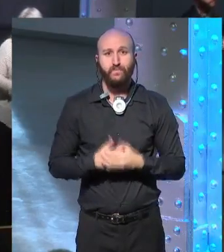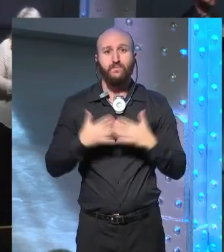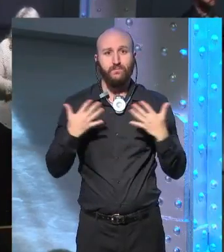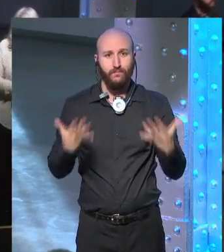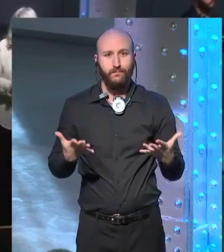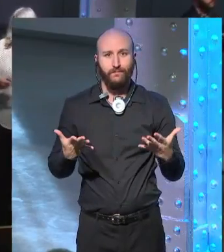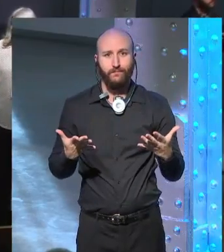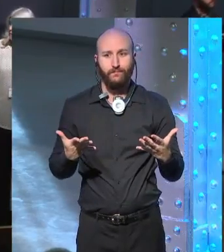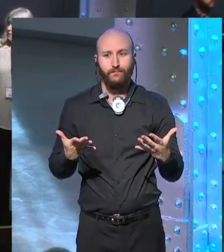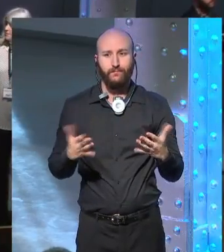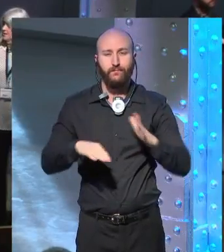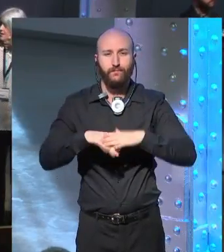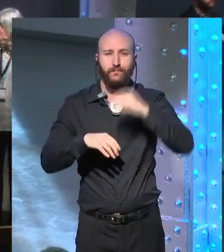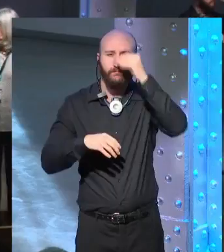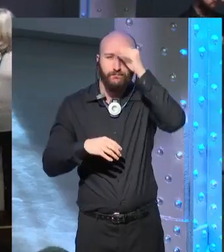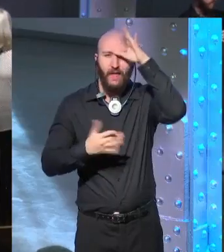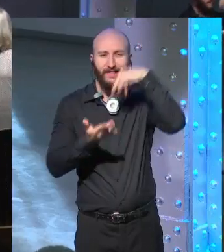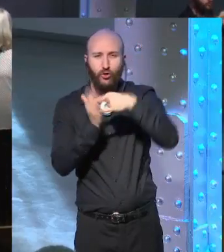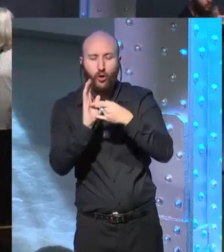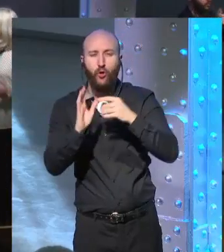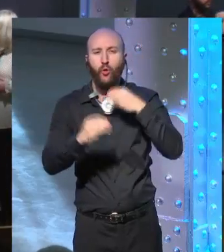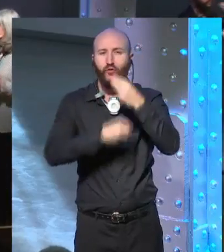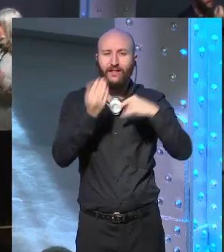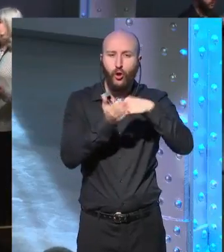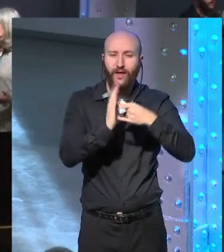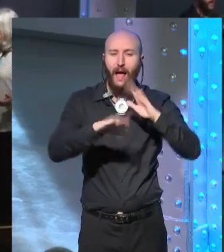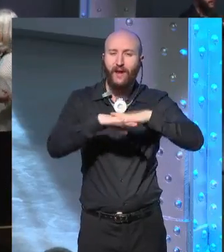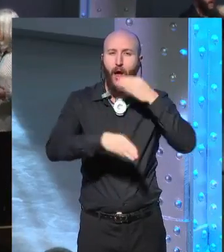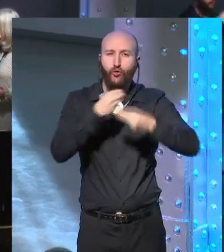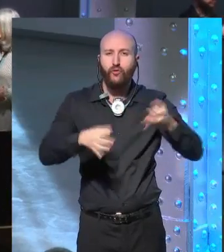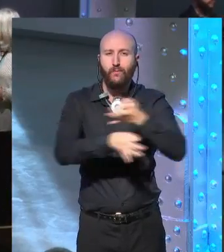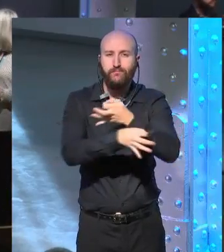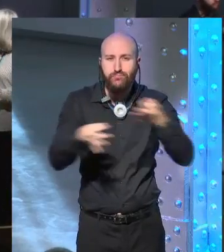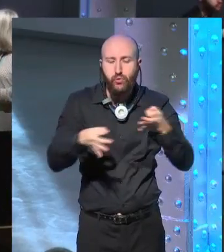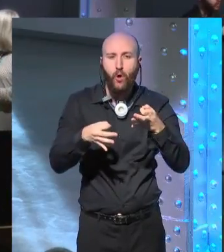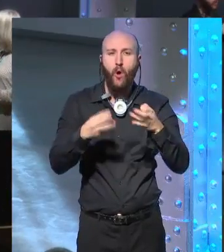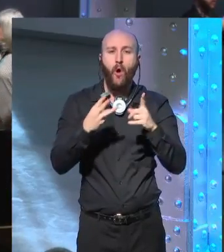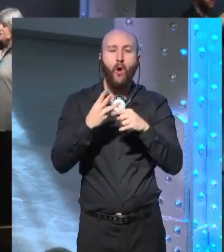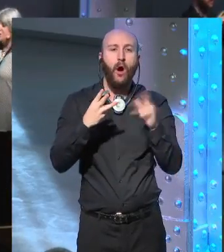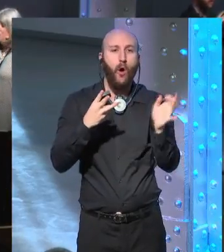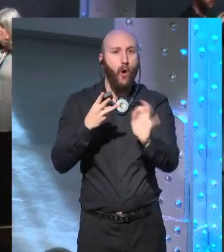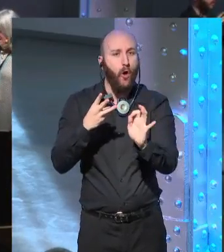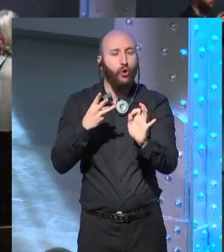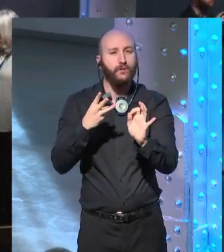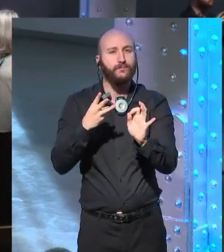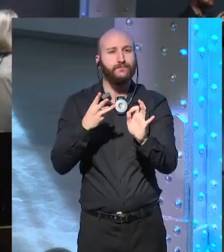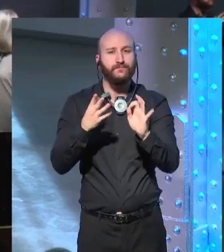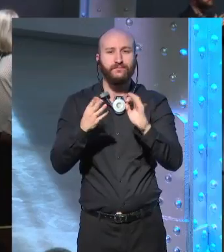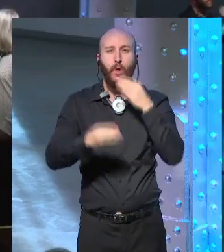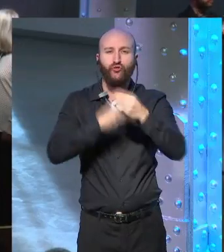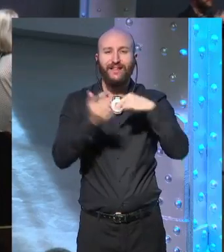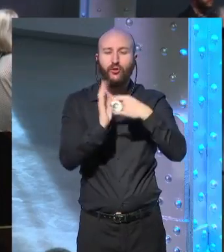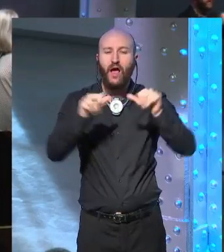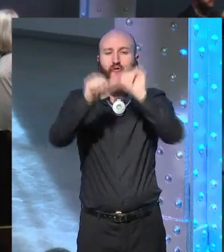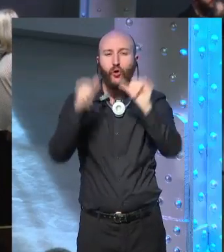cómo tener conocimiento tecnológico, cómo utilizar la tecnología para el bien, cómo utilizar las tecnologías de forma segura